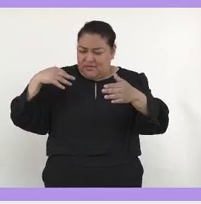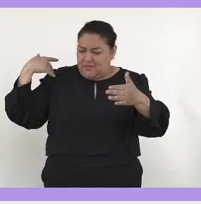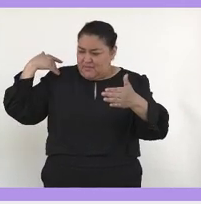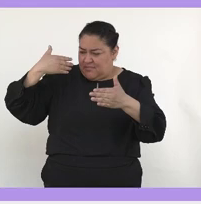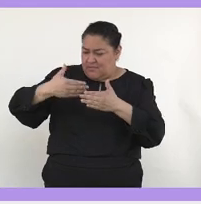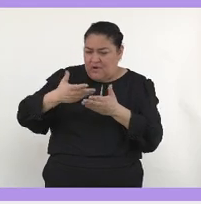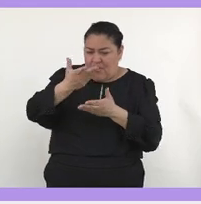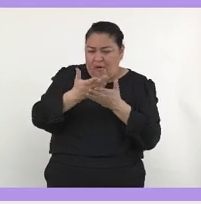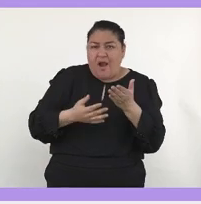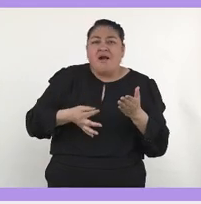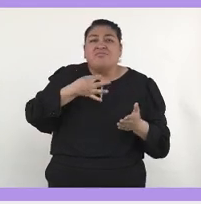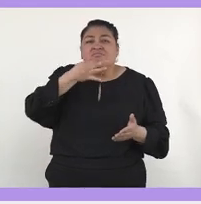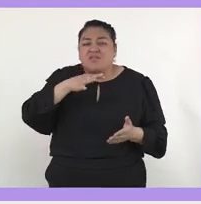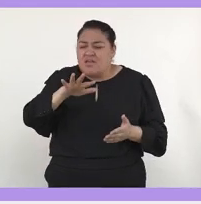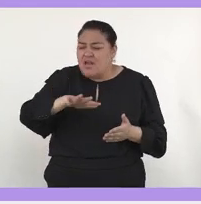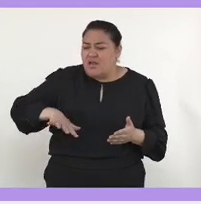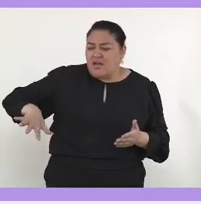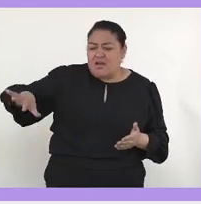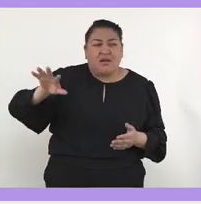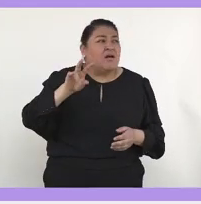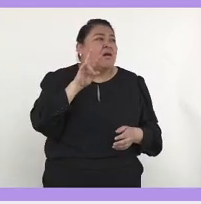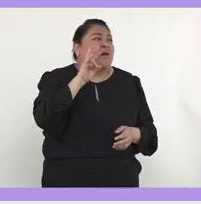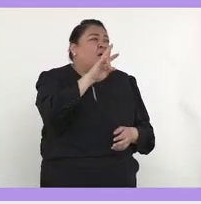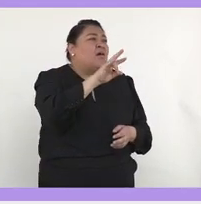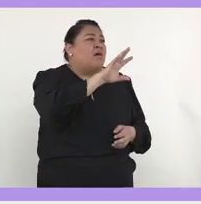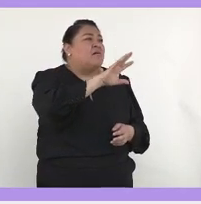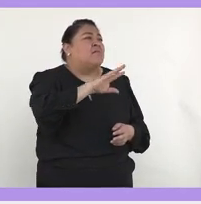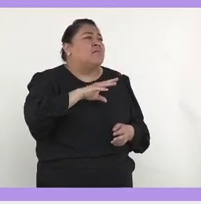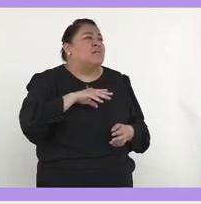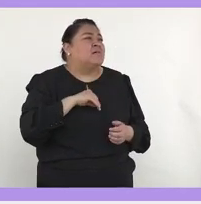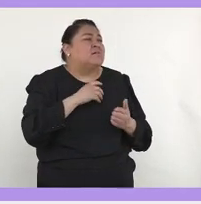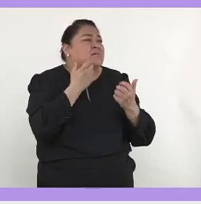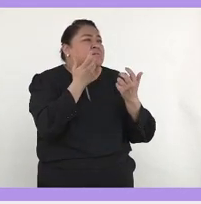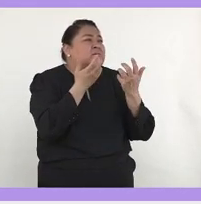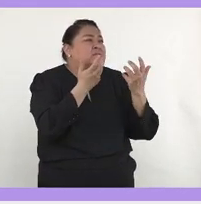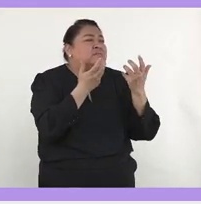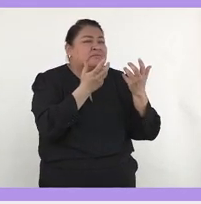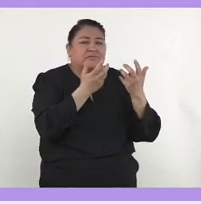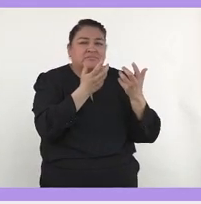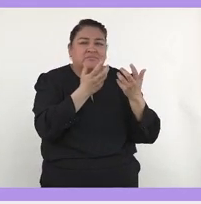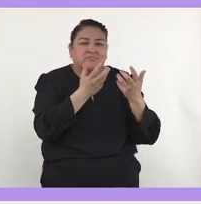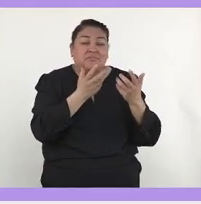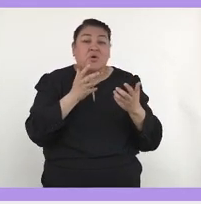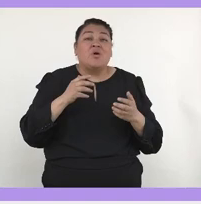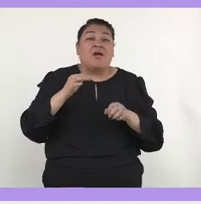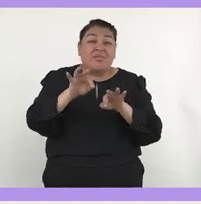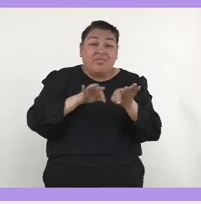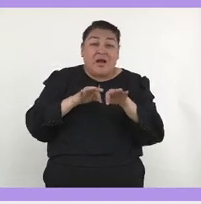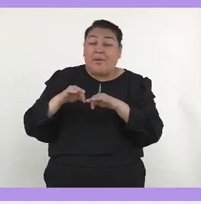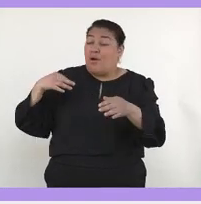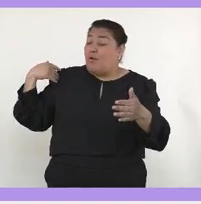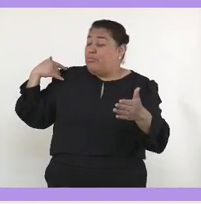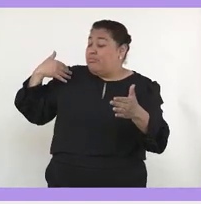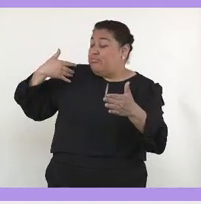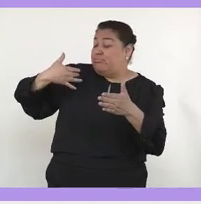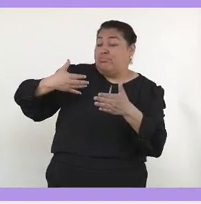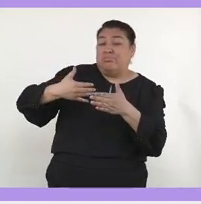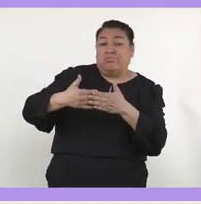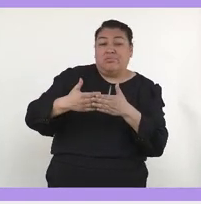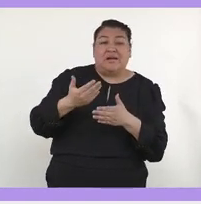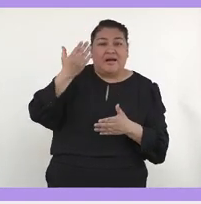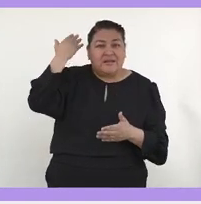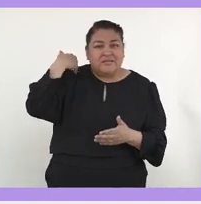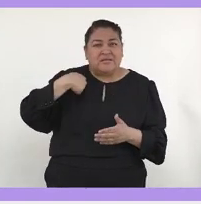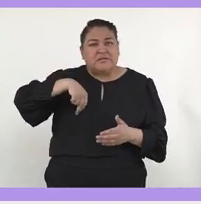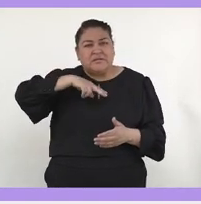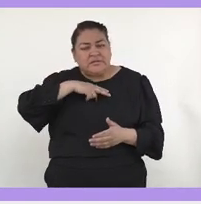niñas se visualicen y que nosotras hoy en día Tenemos la oportunidad de estar aquí y de poder ver ese desarrollo que en su momento tuvimos nosotras